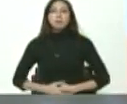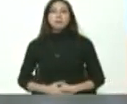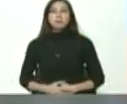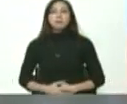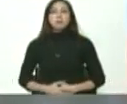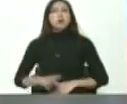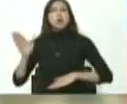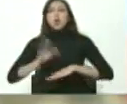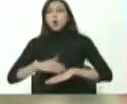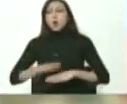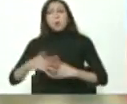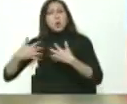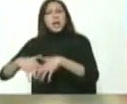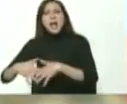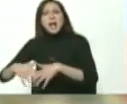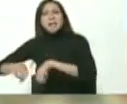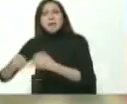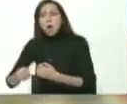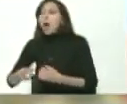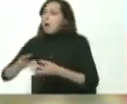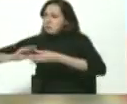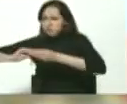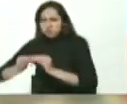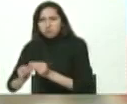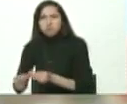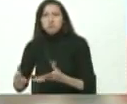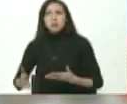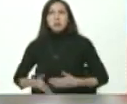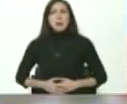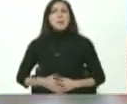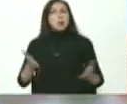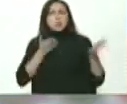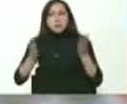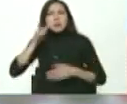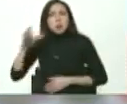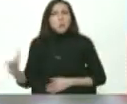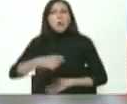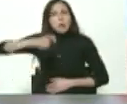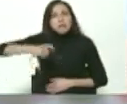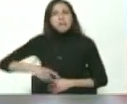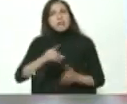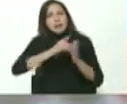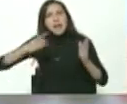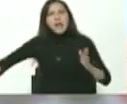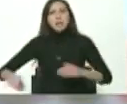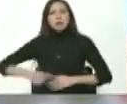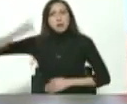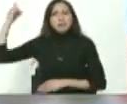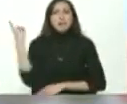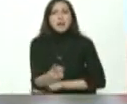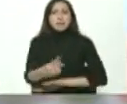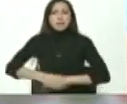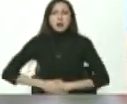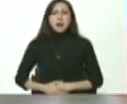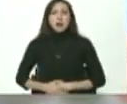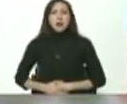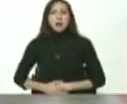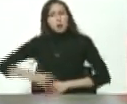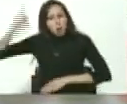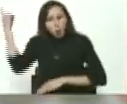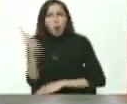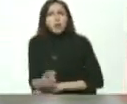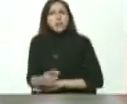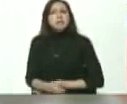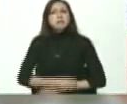Porque se dañó la máquina tal, arreglemos la máquina, pero no le quitemos el servicio al pueblo. Es una exigencia y es una orden que hay que